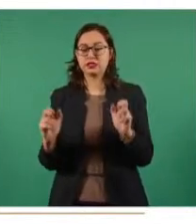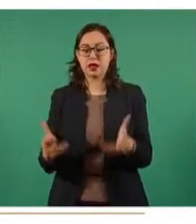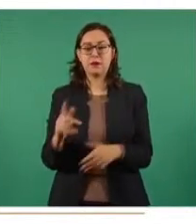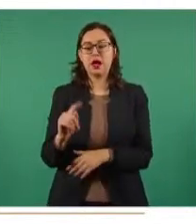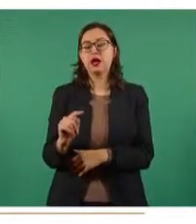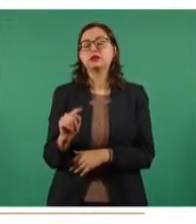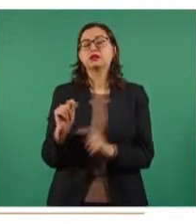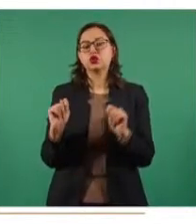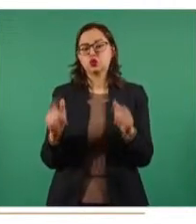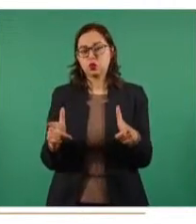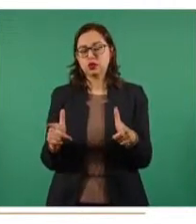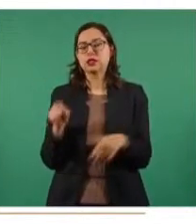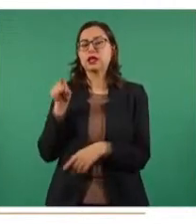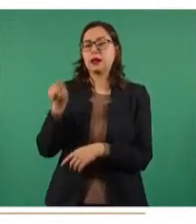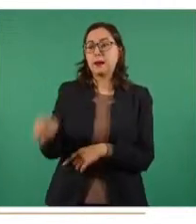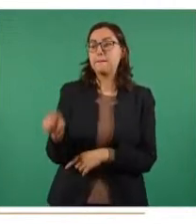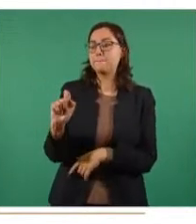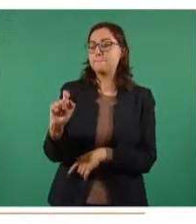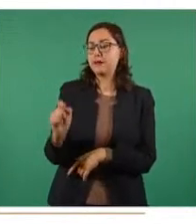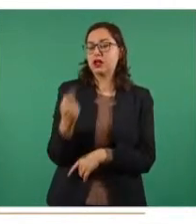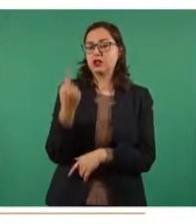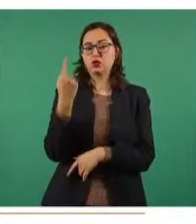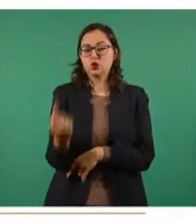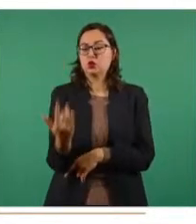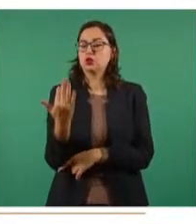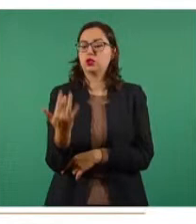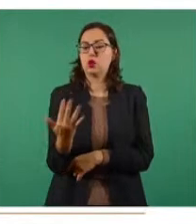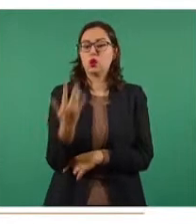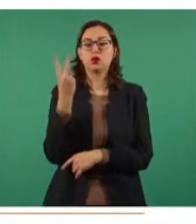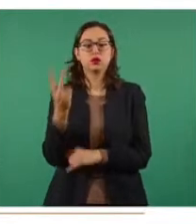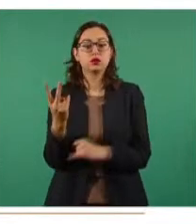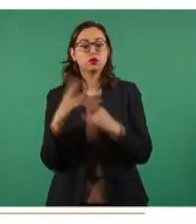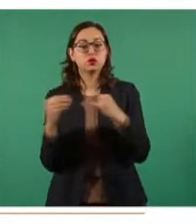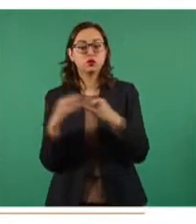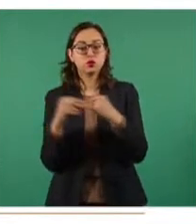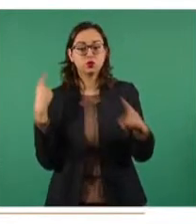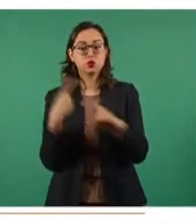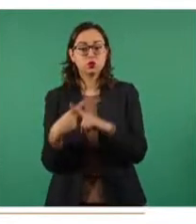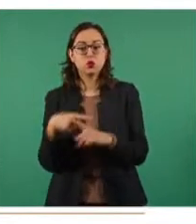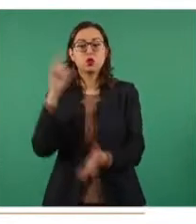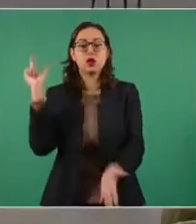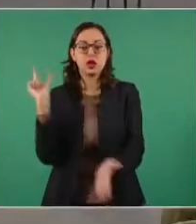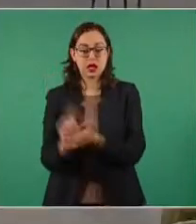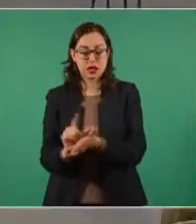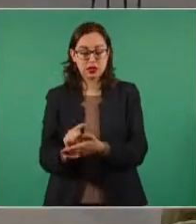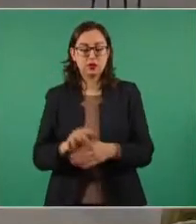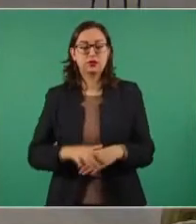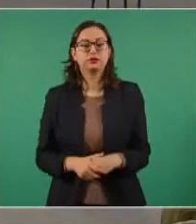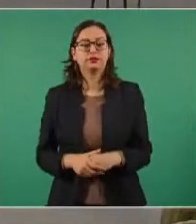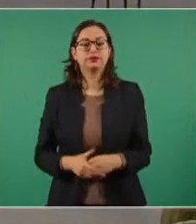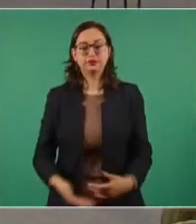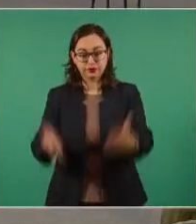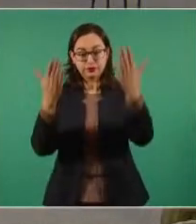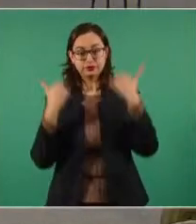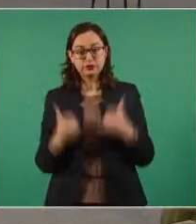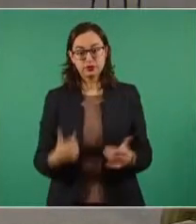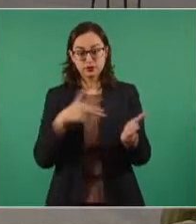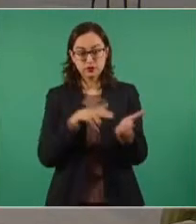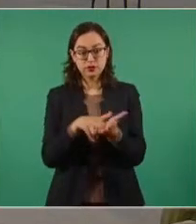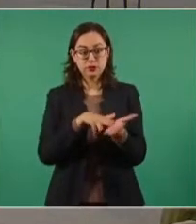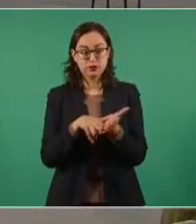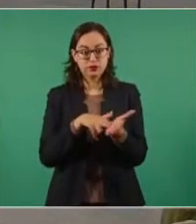con un precio al público de 21 pesos 52 centavos por litro en él dice el móvil en